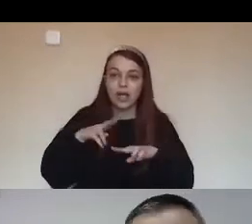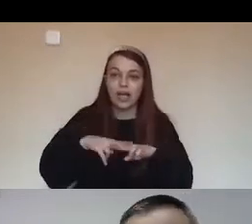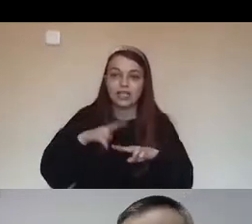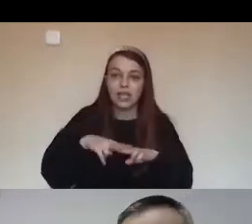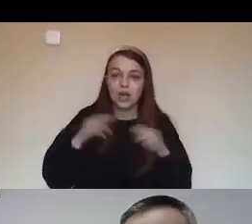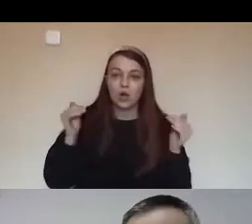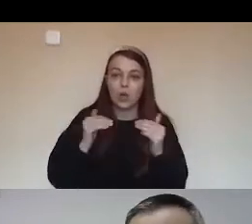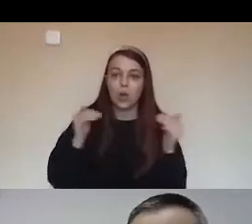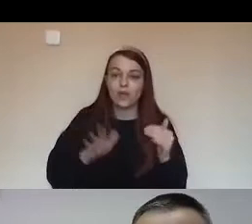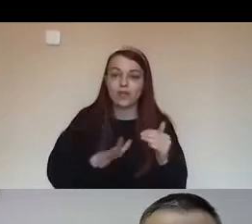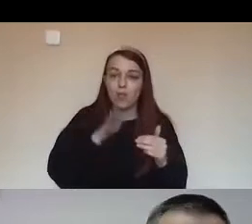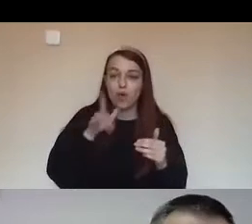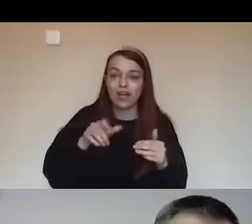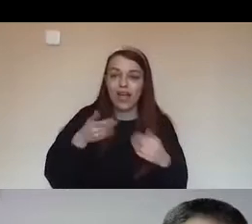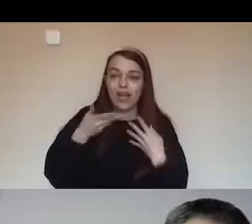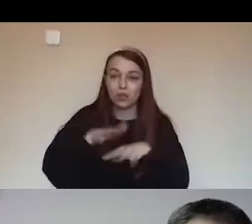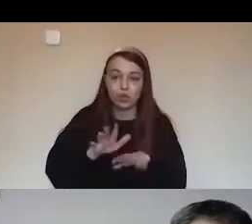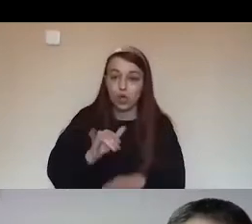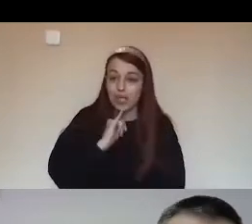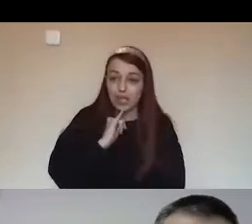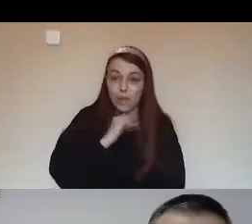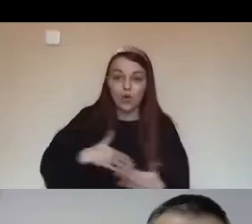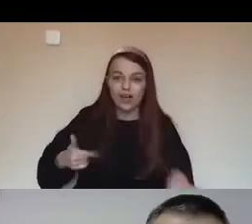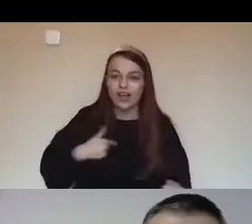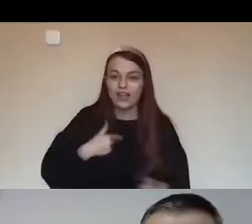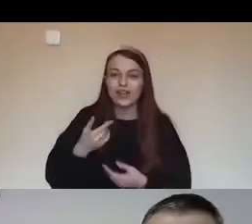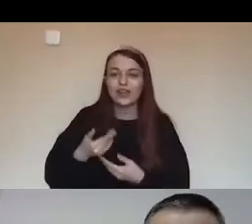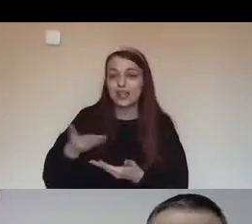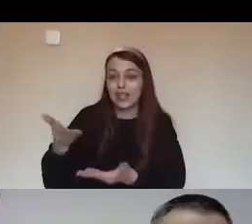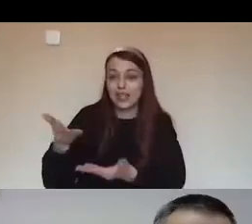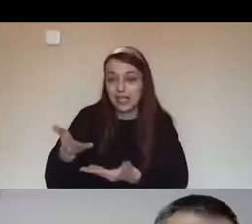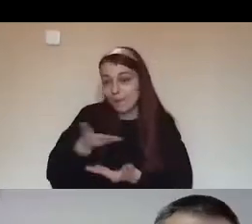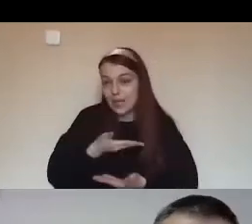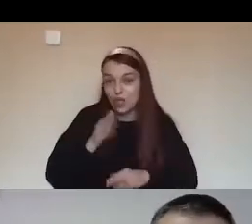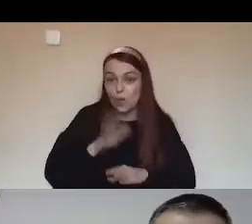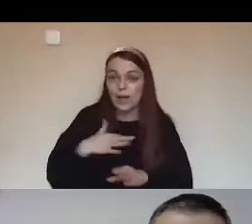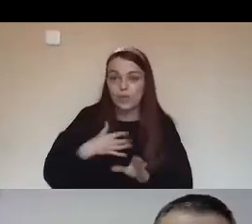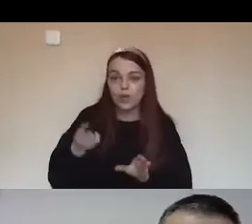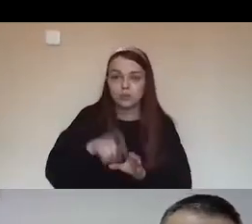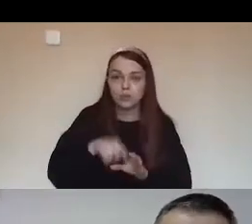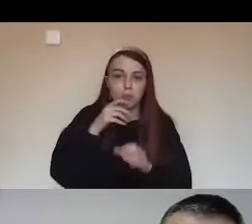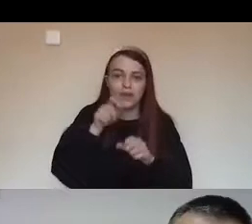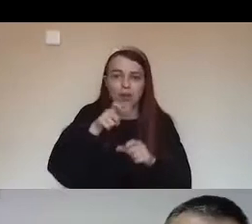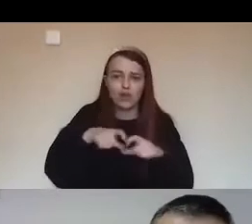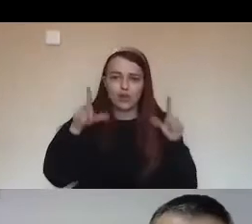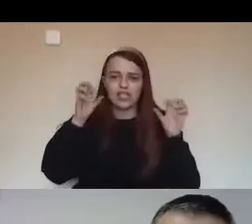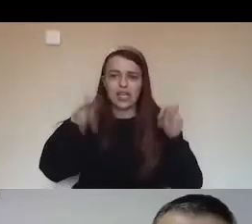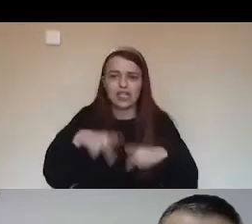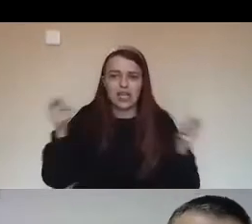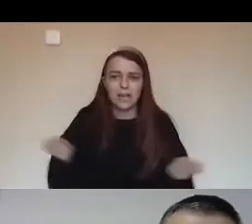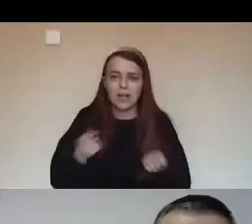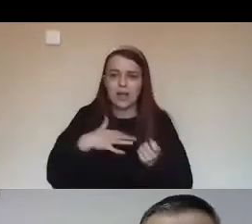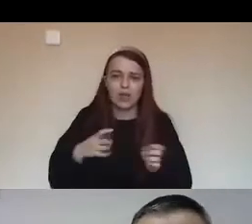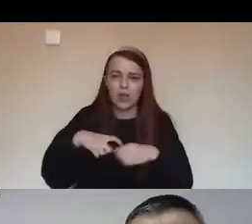for Inclusion, y os invitamos a todas y a todos a sumaros a esta campaña en la que nadie tiene protagonismo y muchos museos del mundo y